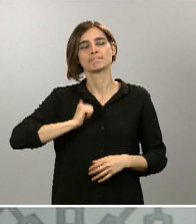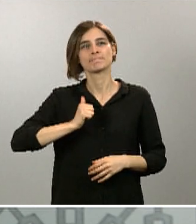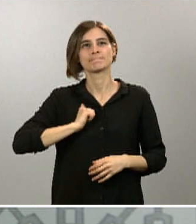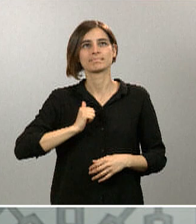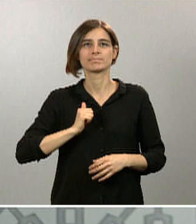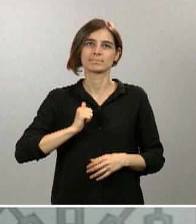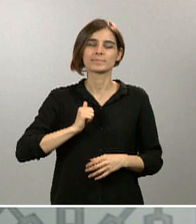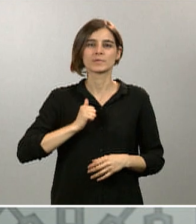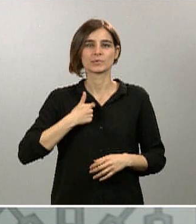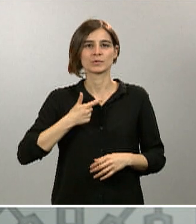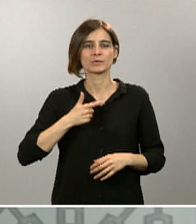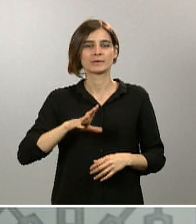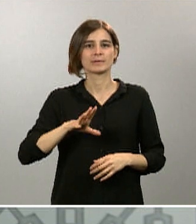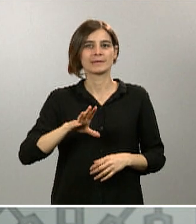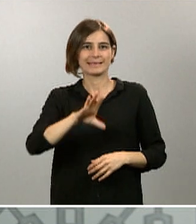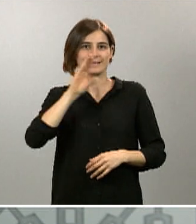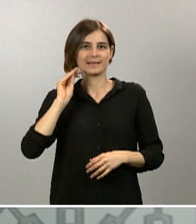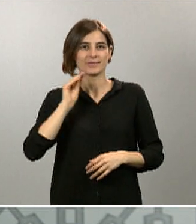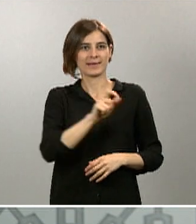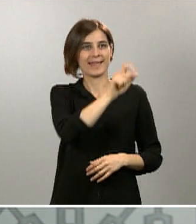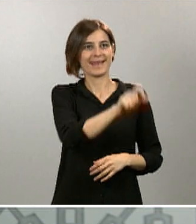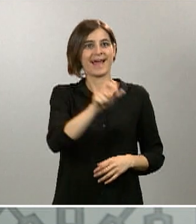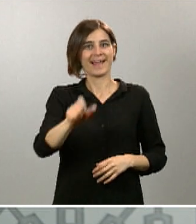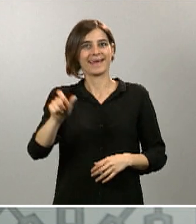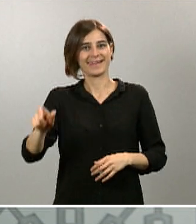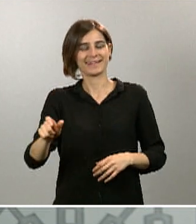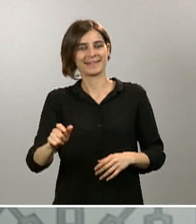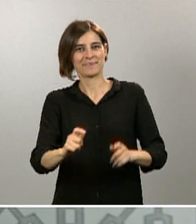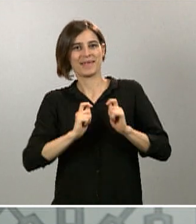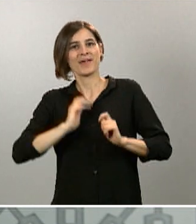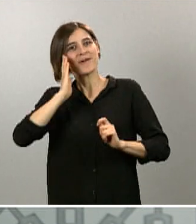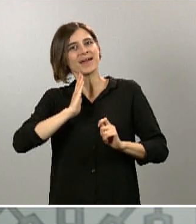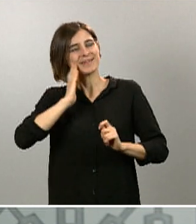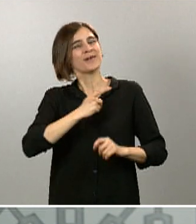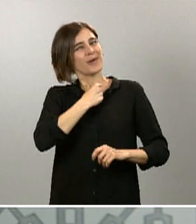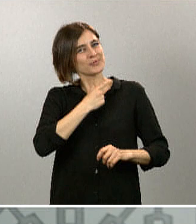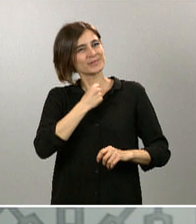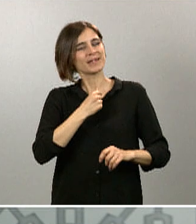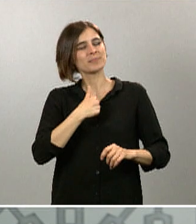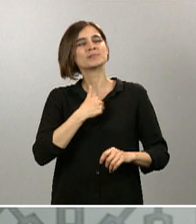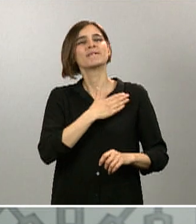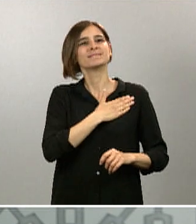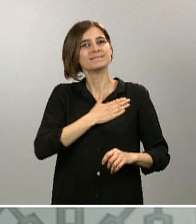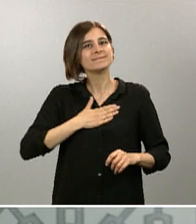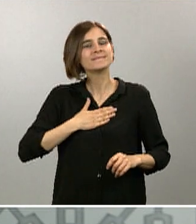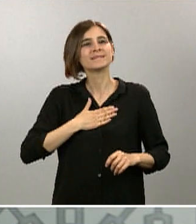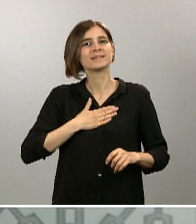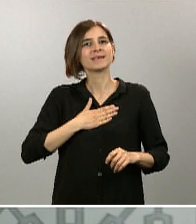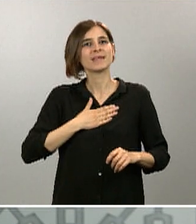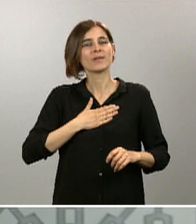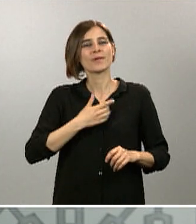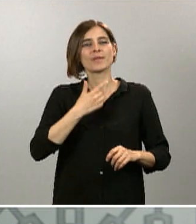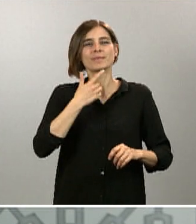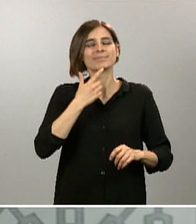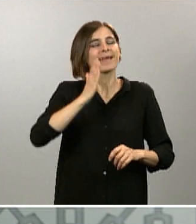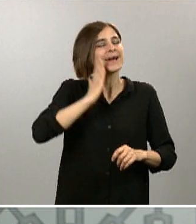las personas que me lo han mostrado les gustará que lo haga, para hacerlas extensivas a todos los pacientes por coronavirus y a todos aquellos